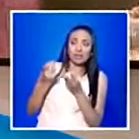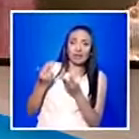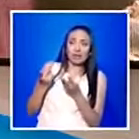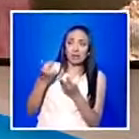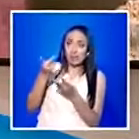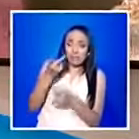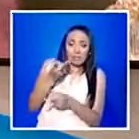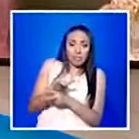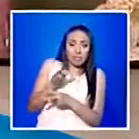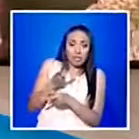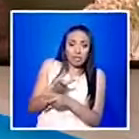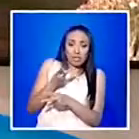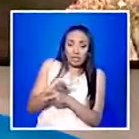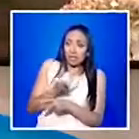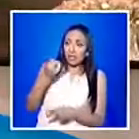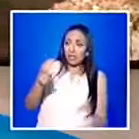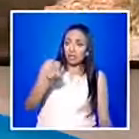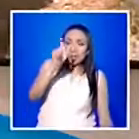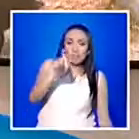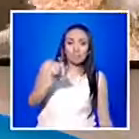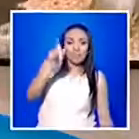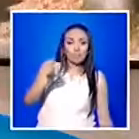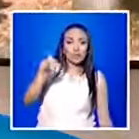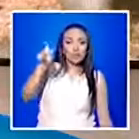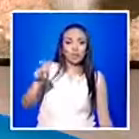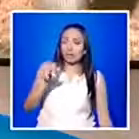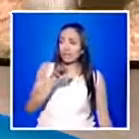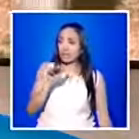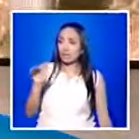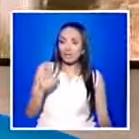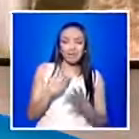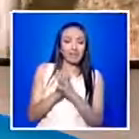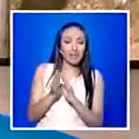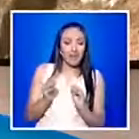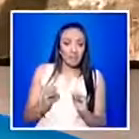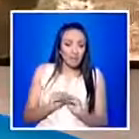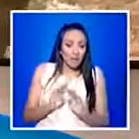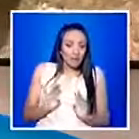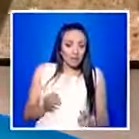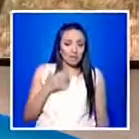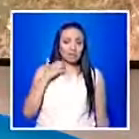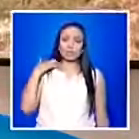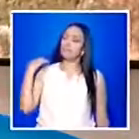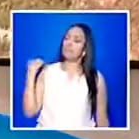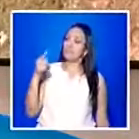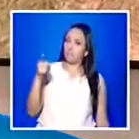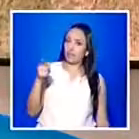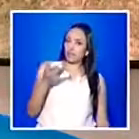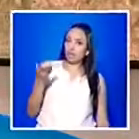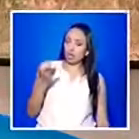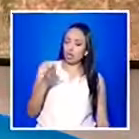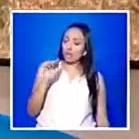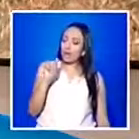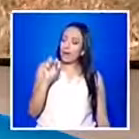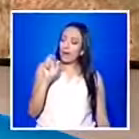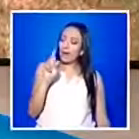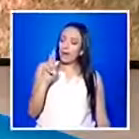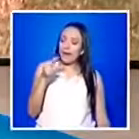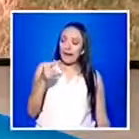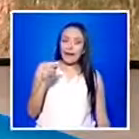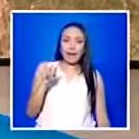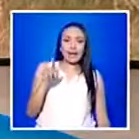como en este caso a los vecinos de distintos sectores, y nadie hace absolutamente nada. Esto está sucediendo en la Argelia, es un